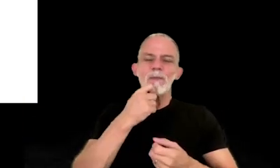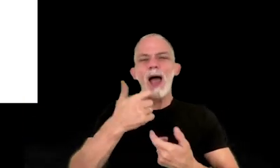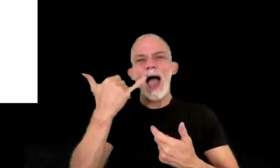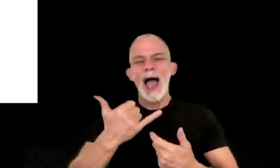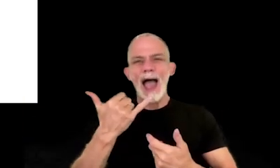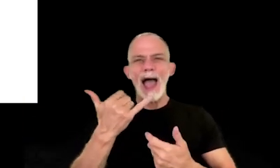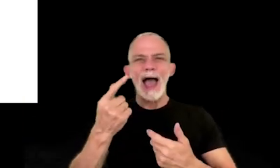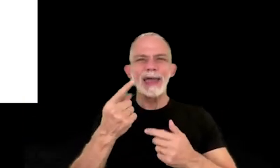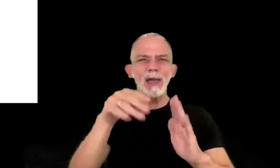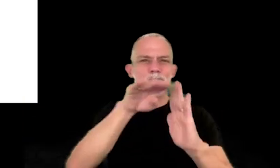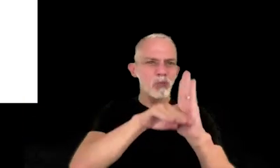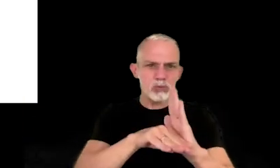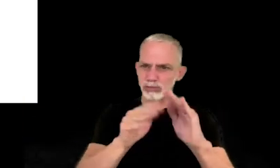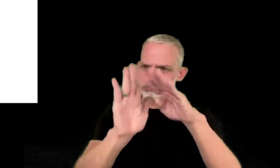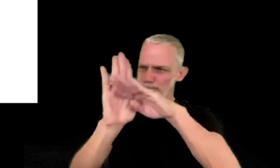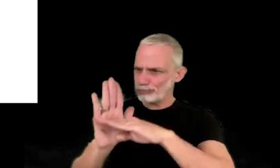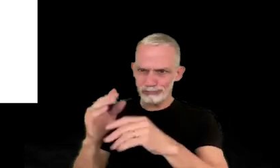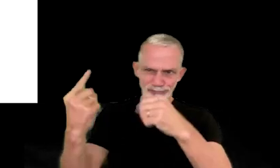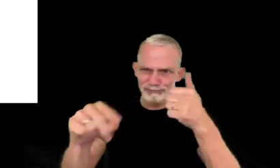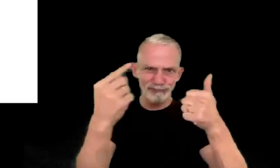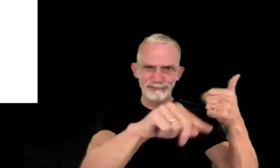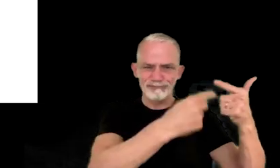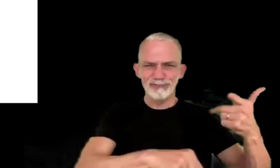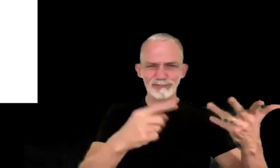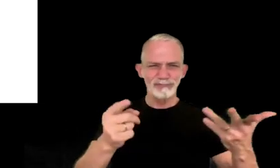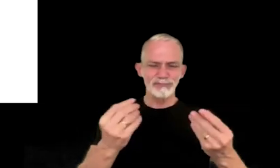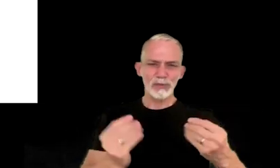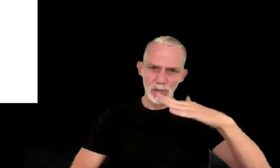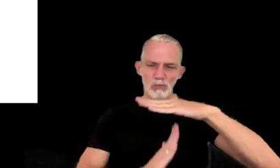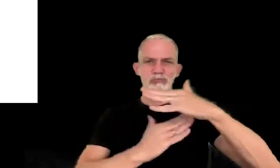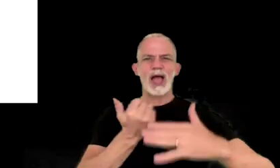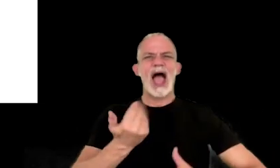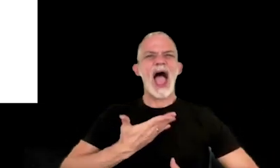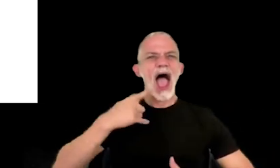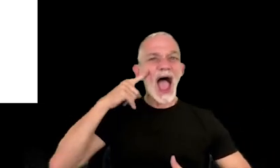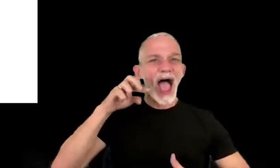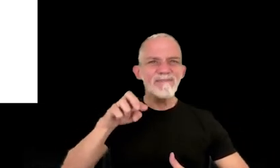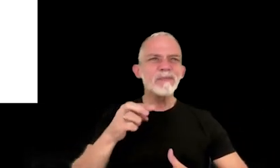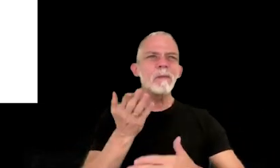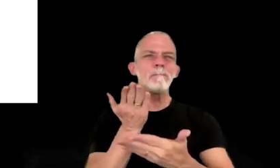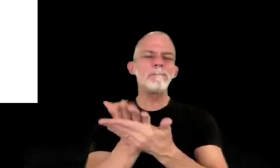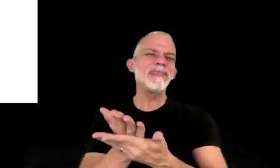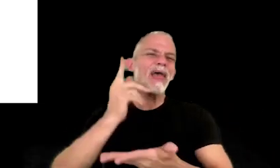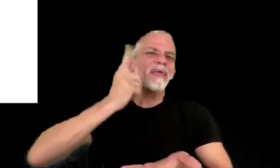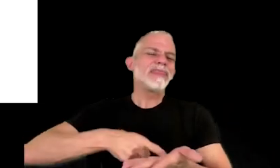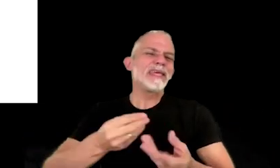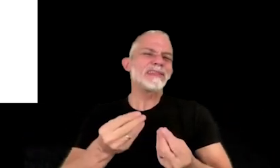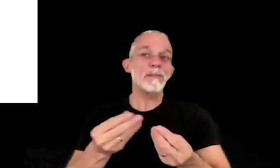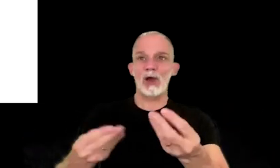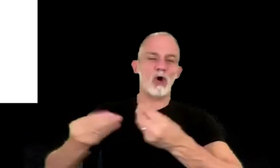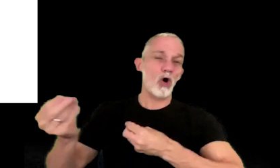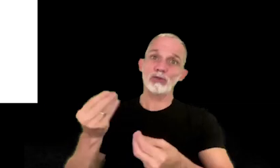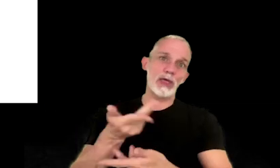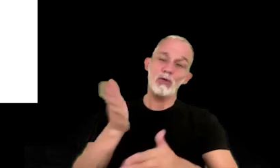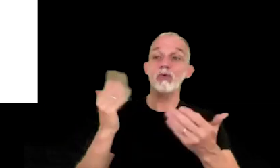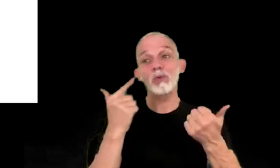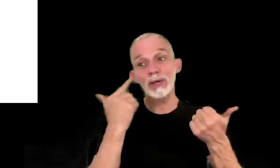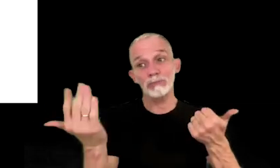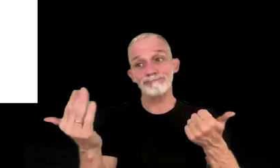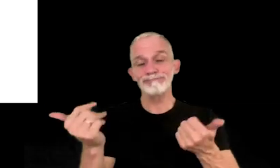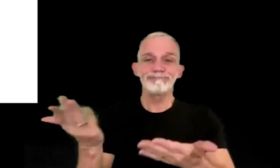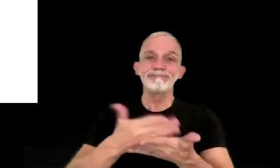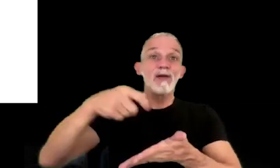distintos regímenes, la administración solicita un dictamen de contador público con